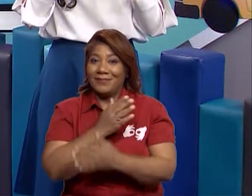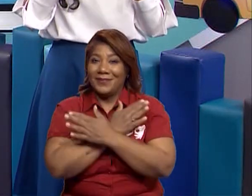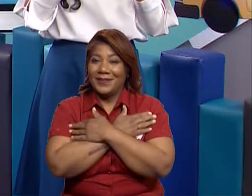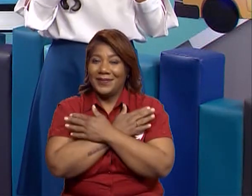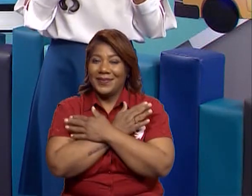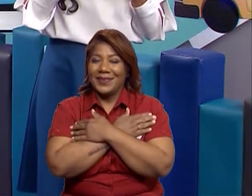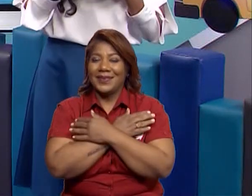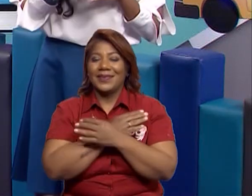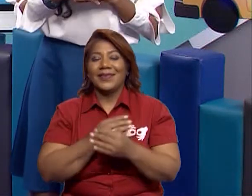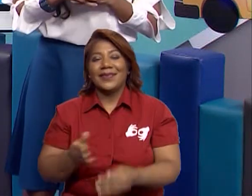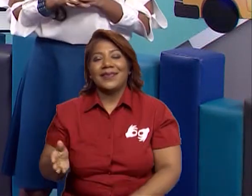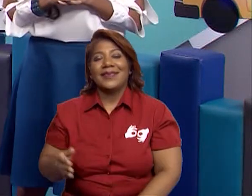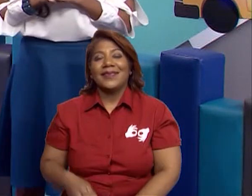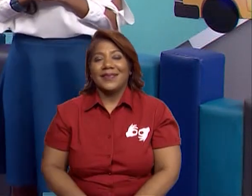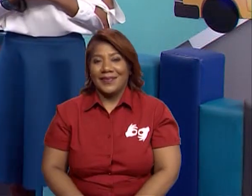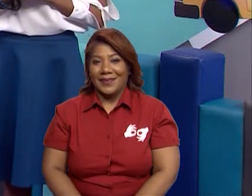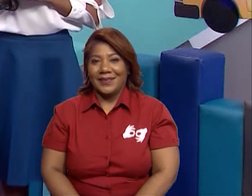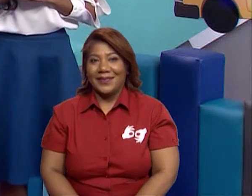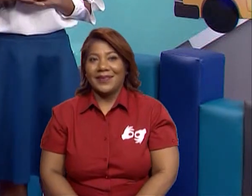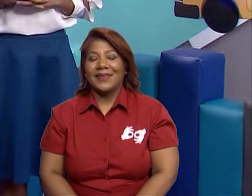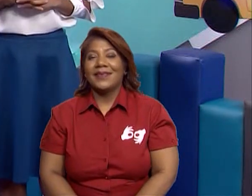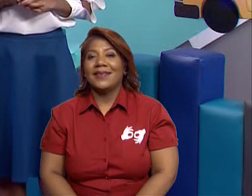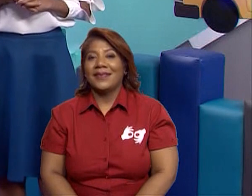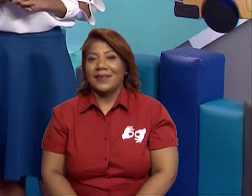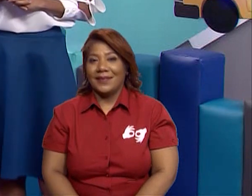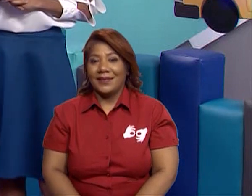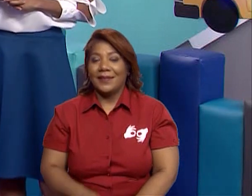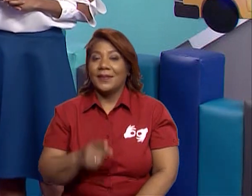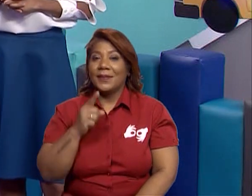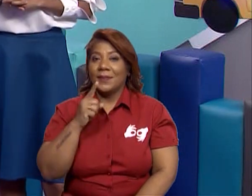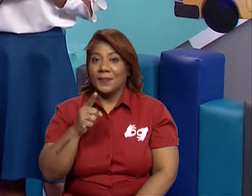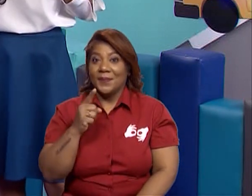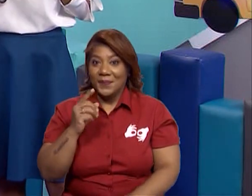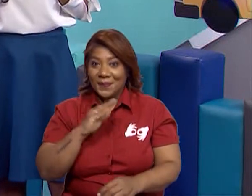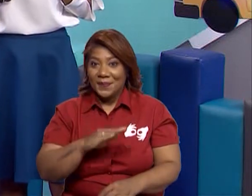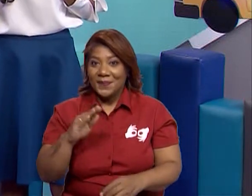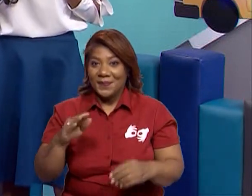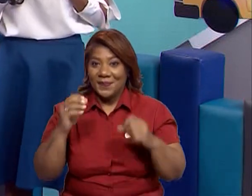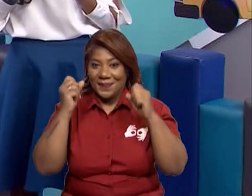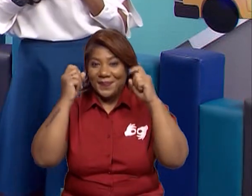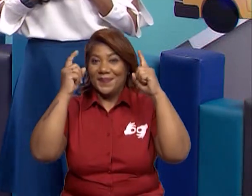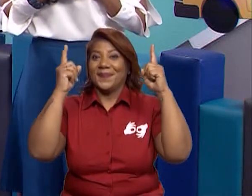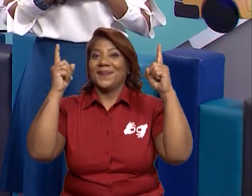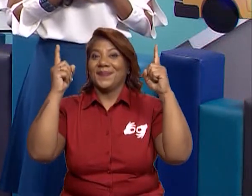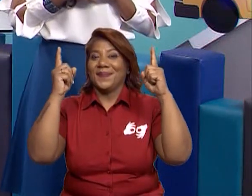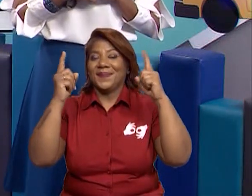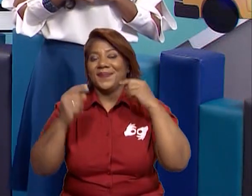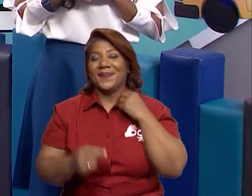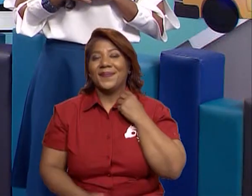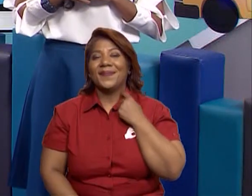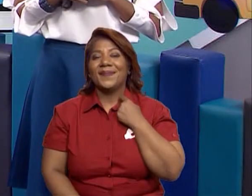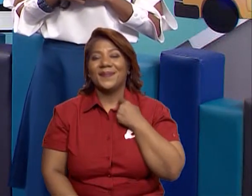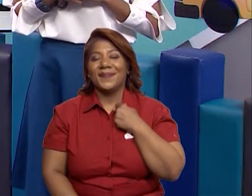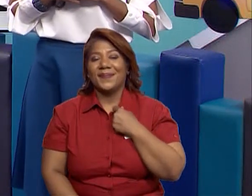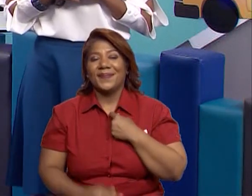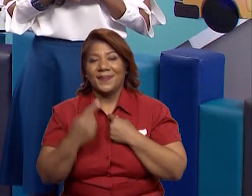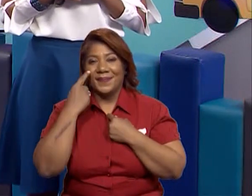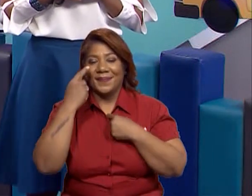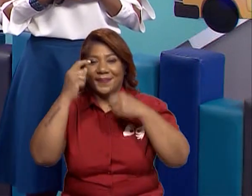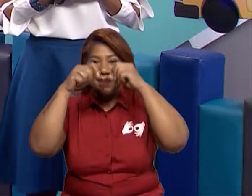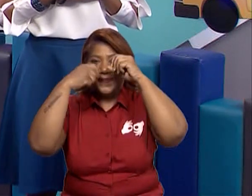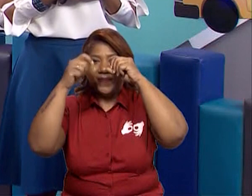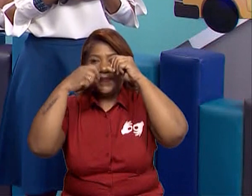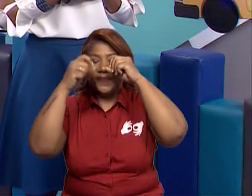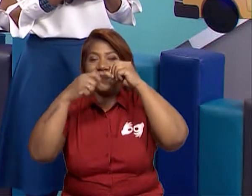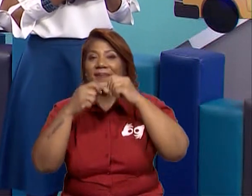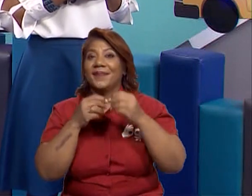muy bien. Excelente. Eso es un buen descubridor. Así que vamos a ver el video de Milixa, a ver